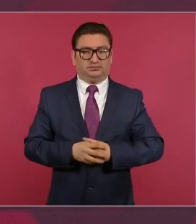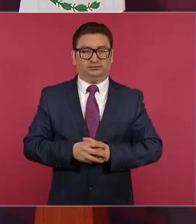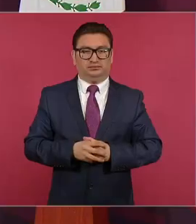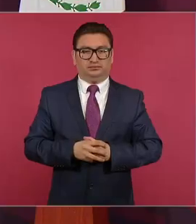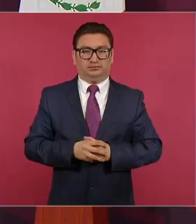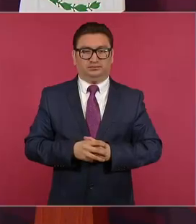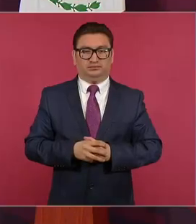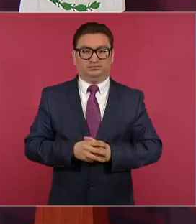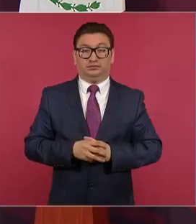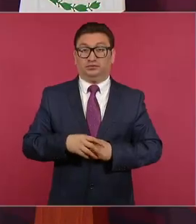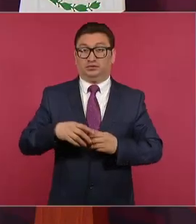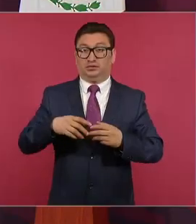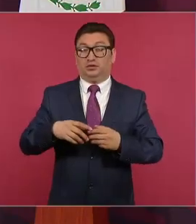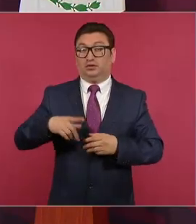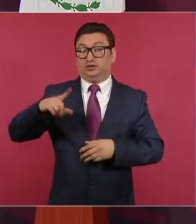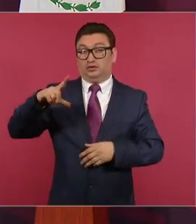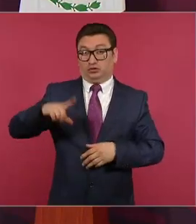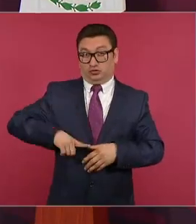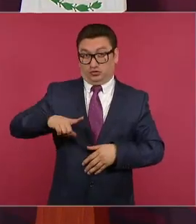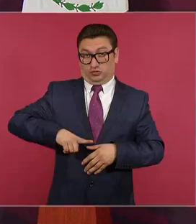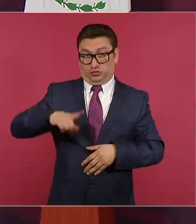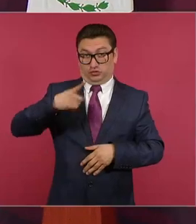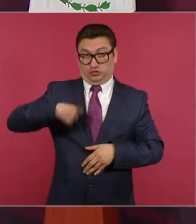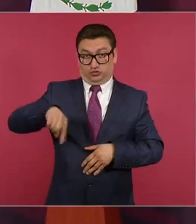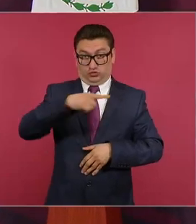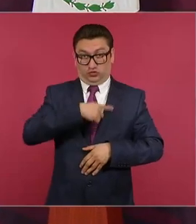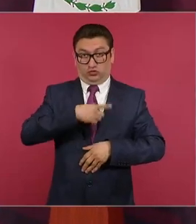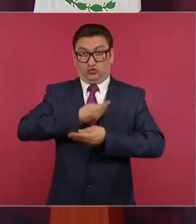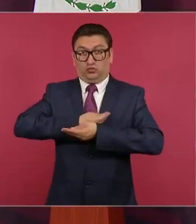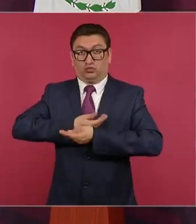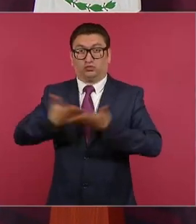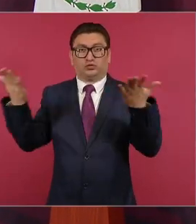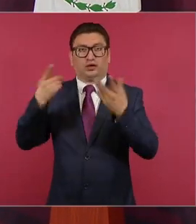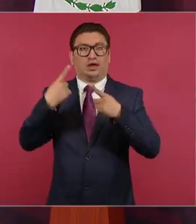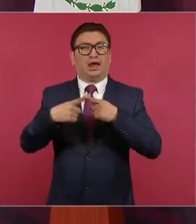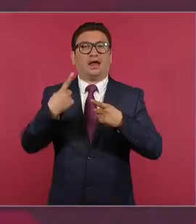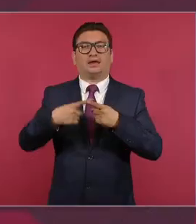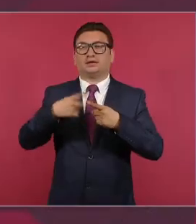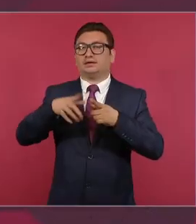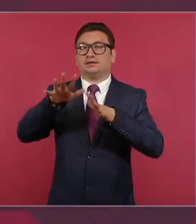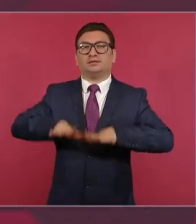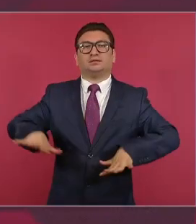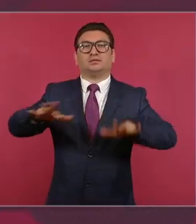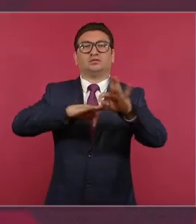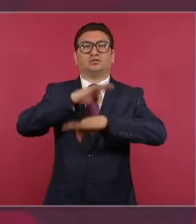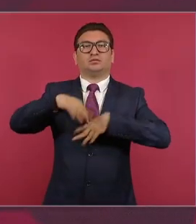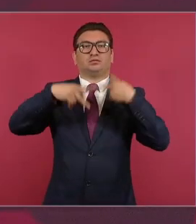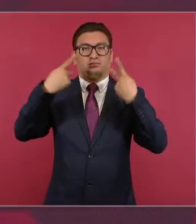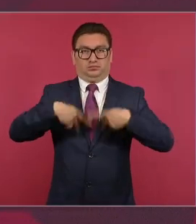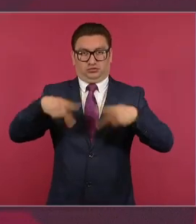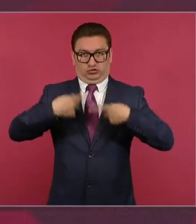Y el gobierno nuestro es un gobierno que le da al pueblo, que no le quita al pueblo,